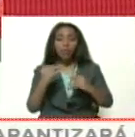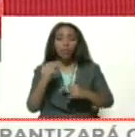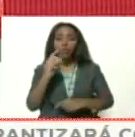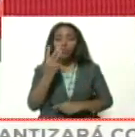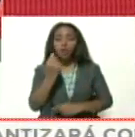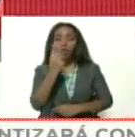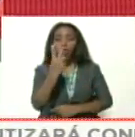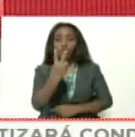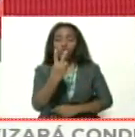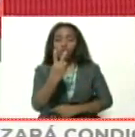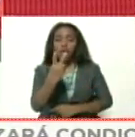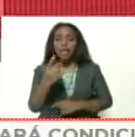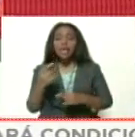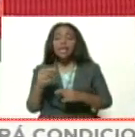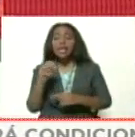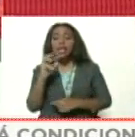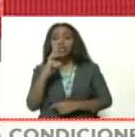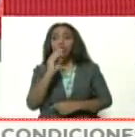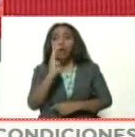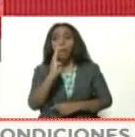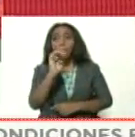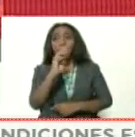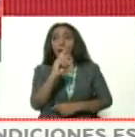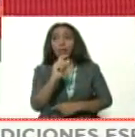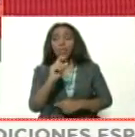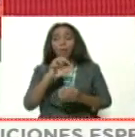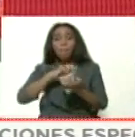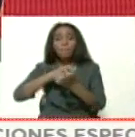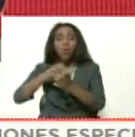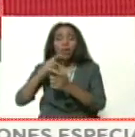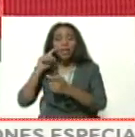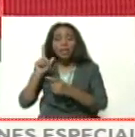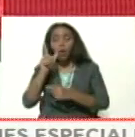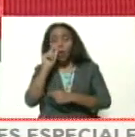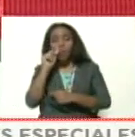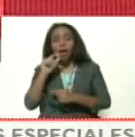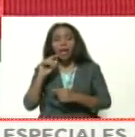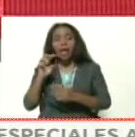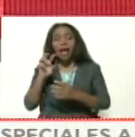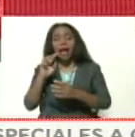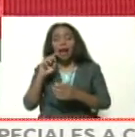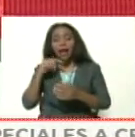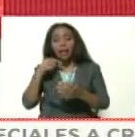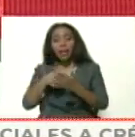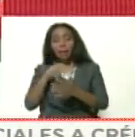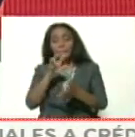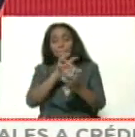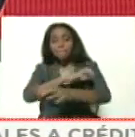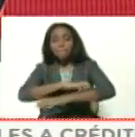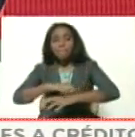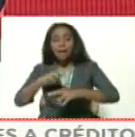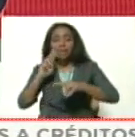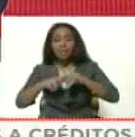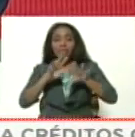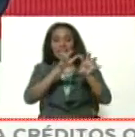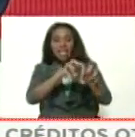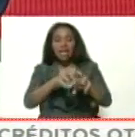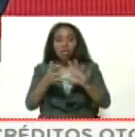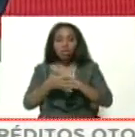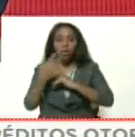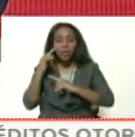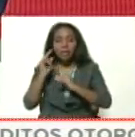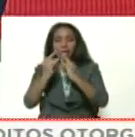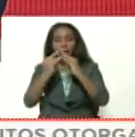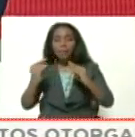campamento número 2, y Robert Colina Ibarra, alias Pantera, jefe del campamento número 3, al que